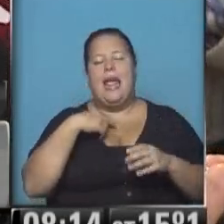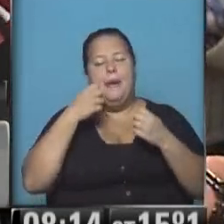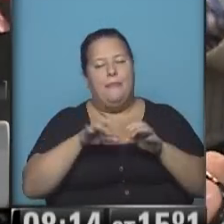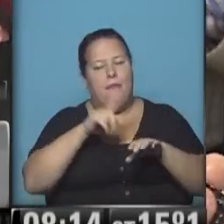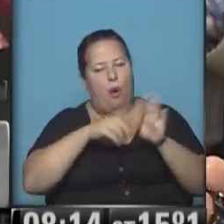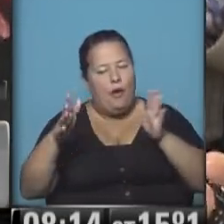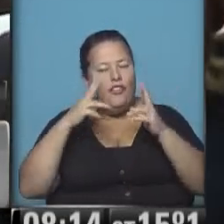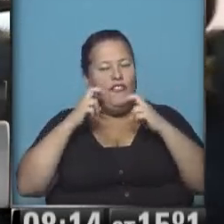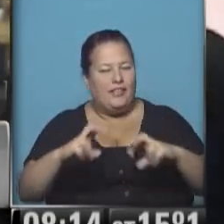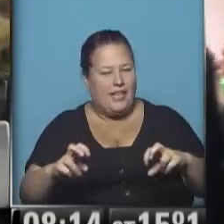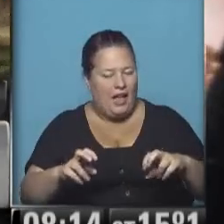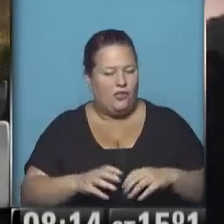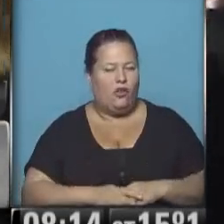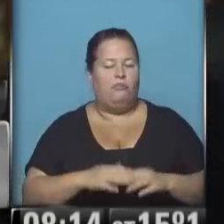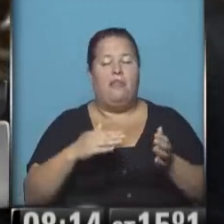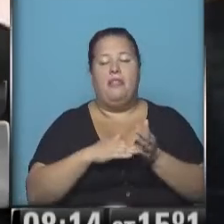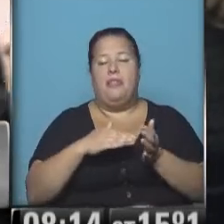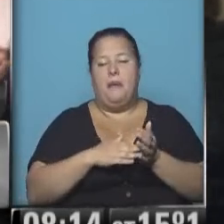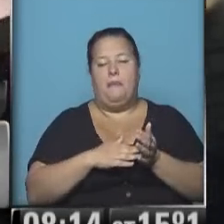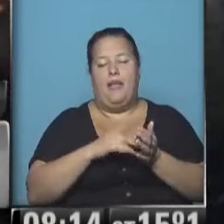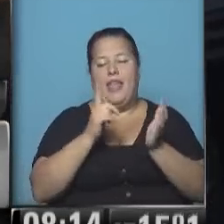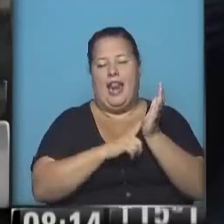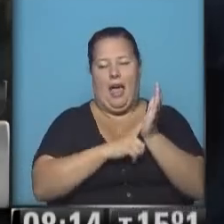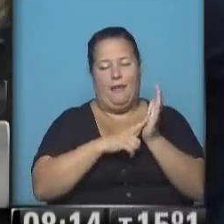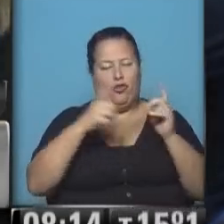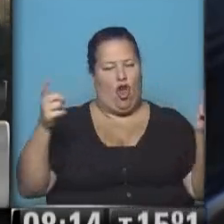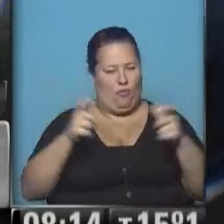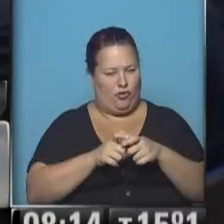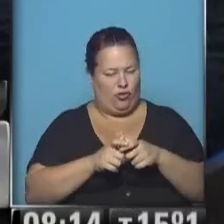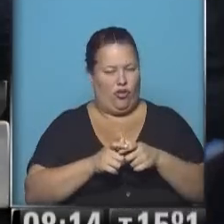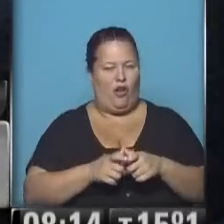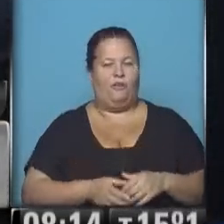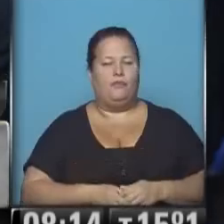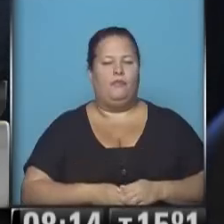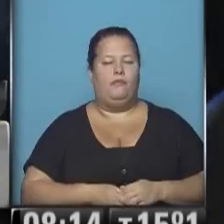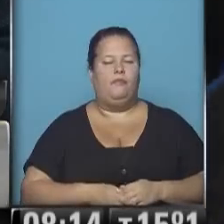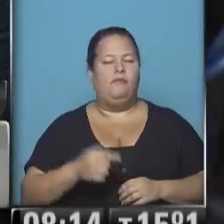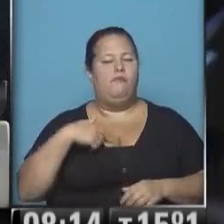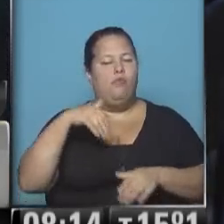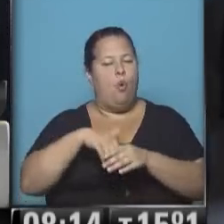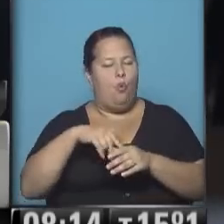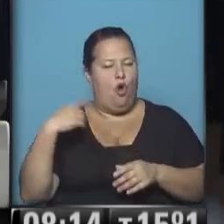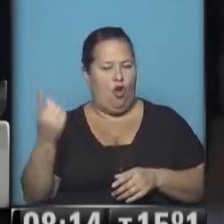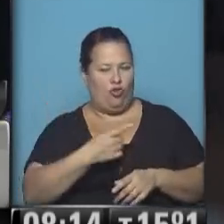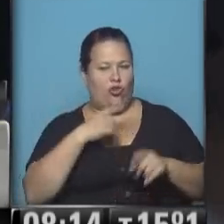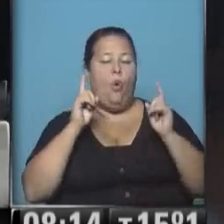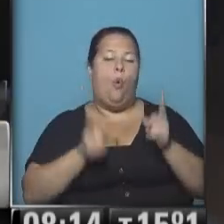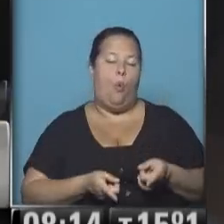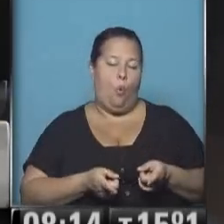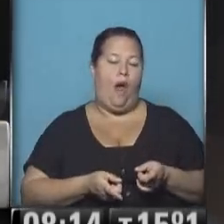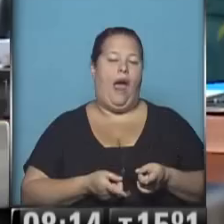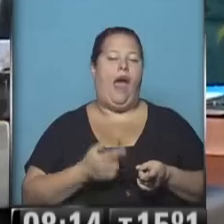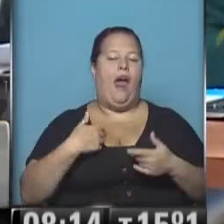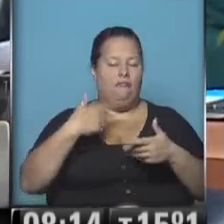proceso de investigación de acuerdo al reglamento de la comisión y eh hemos votado igualmente Estamos